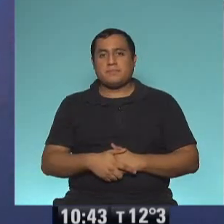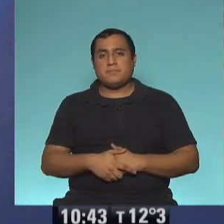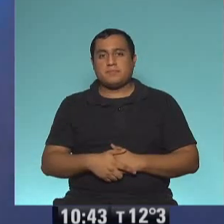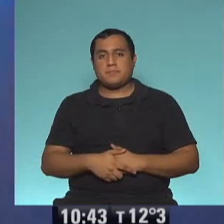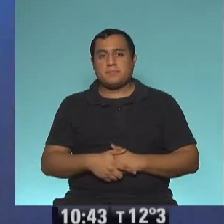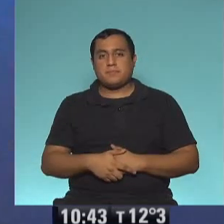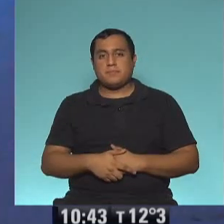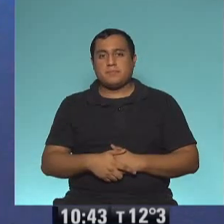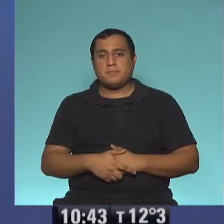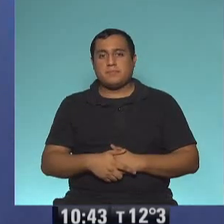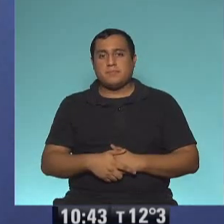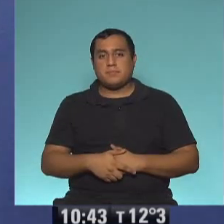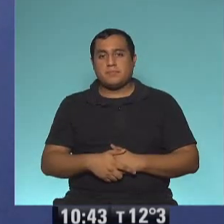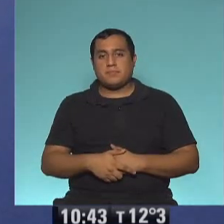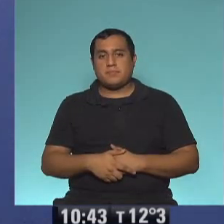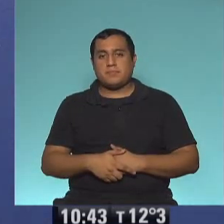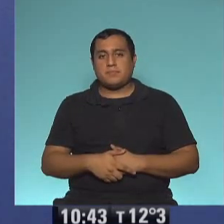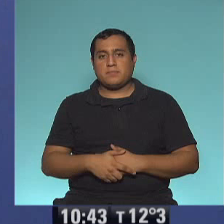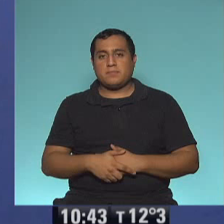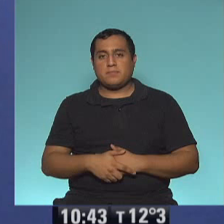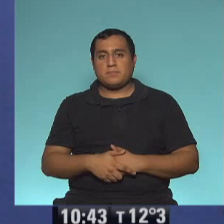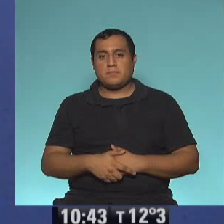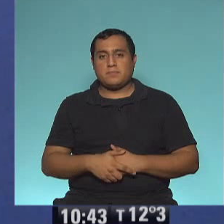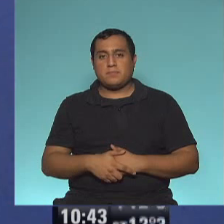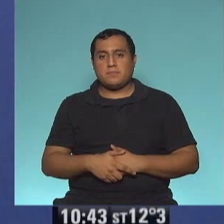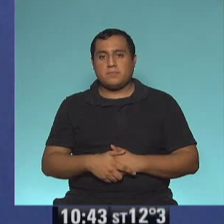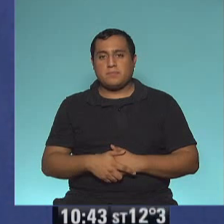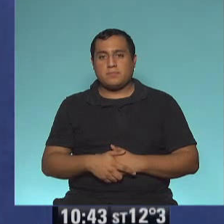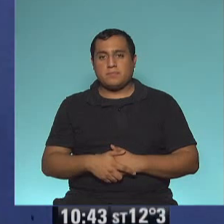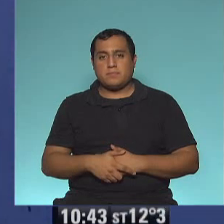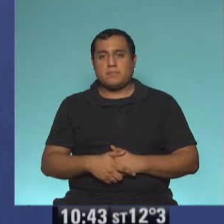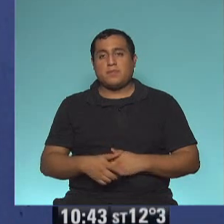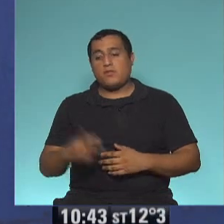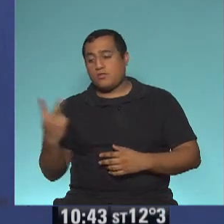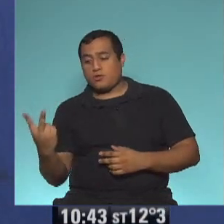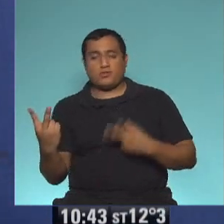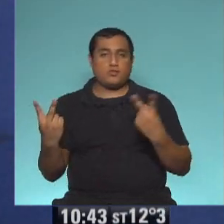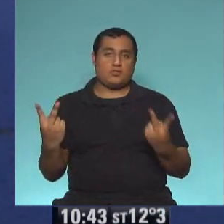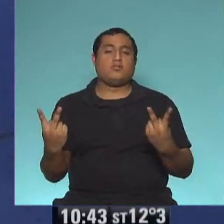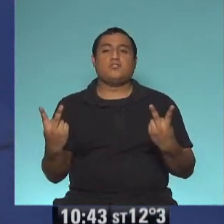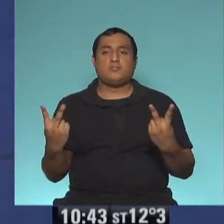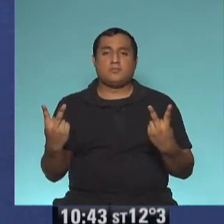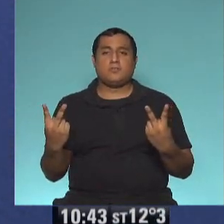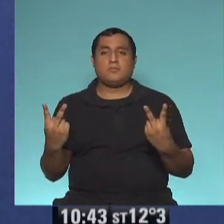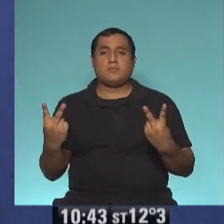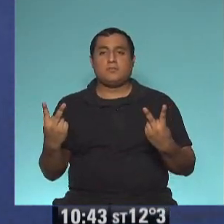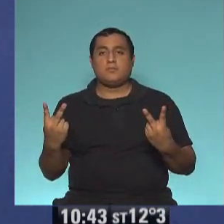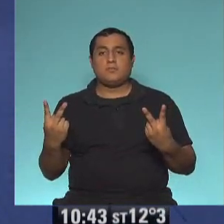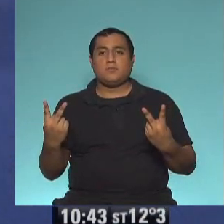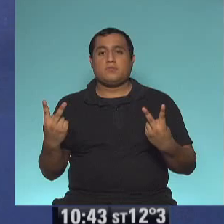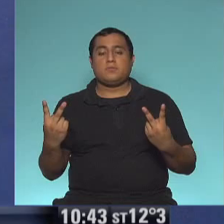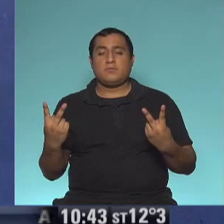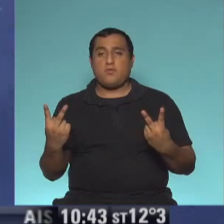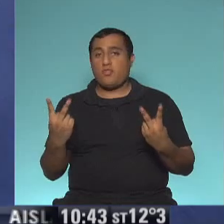¿eh? A ver, ¿cuánto tiraste? 2, 2, 2. Salió? 2 y 2. Bien. Oh. Ahí están 2. Y acá, 1, 2.